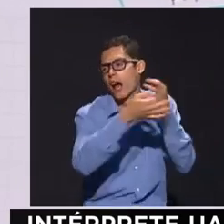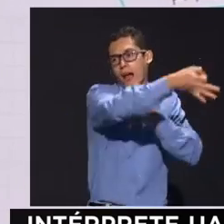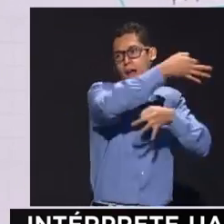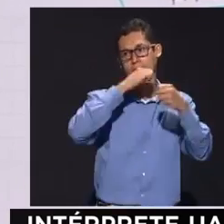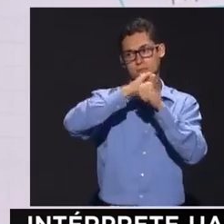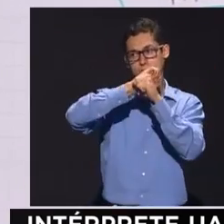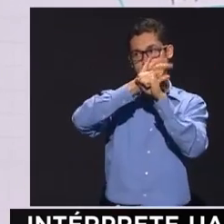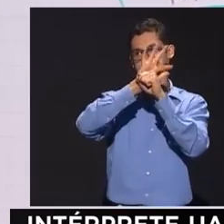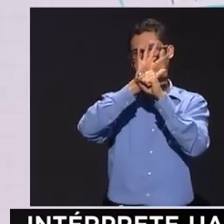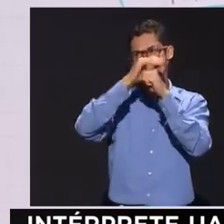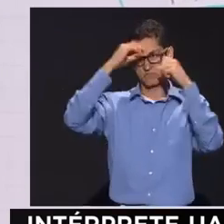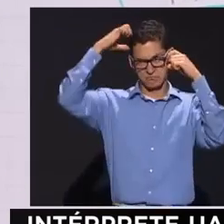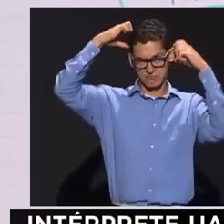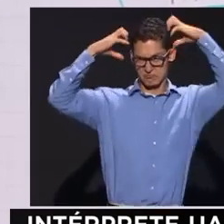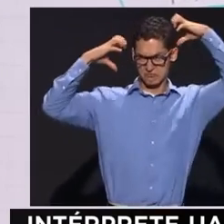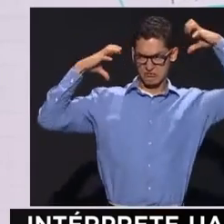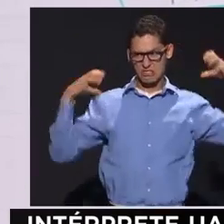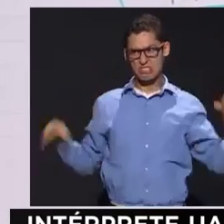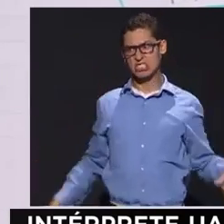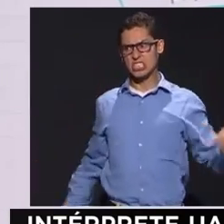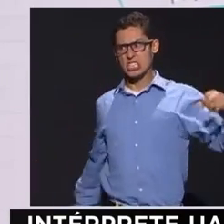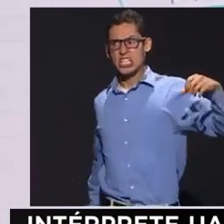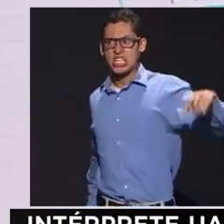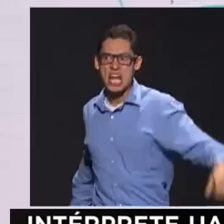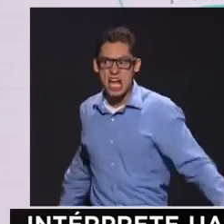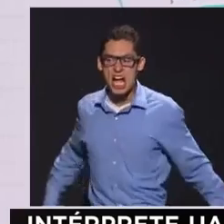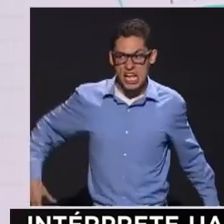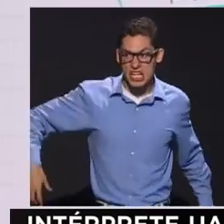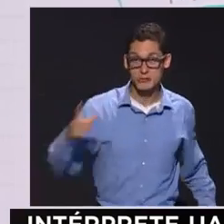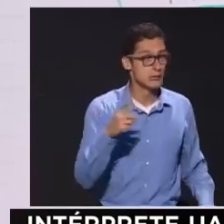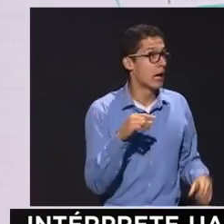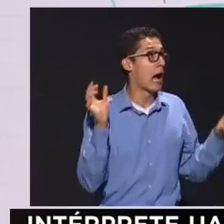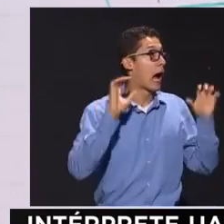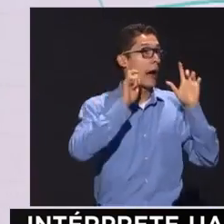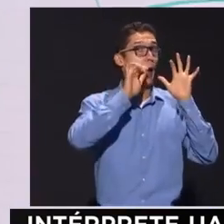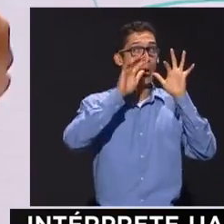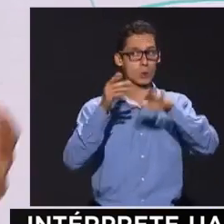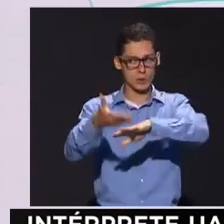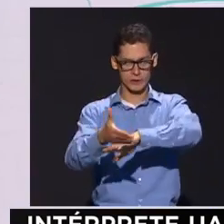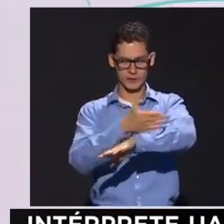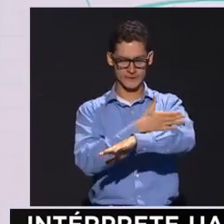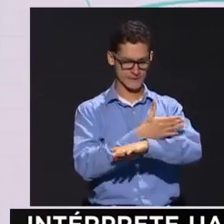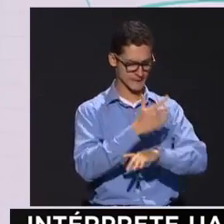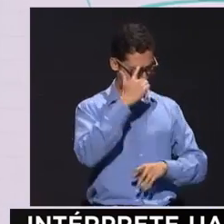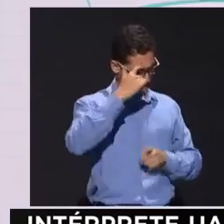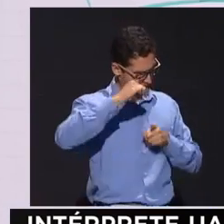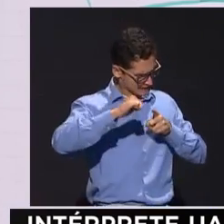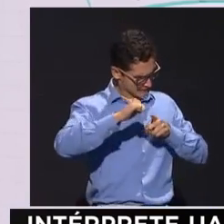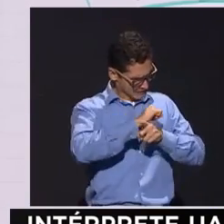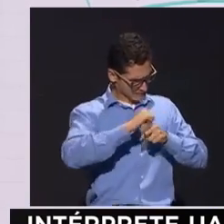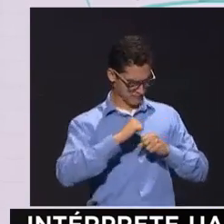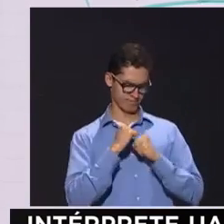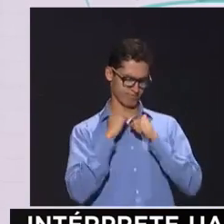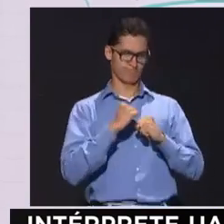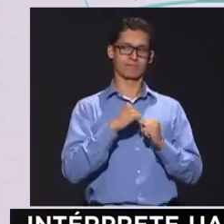mezcla hacer daño pero vamos a preparar mentalmente emocionalmente y físicamente entonces este este reto se llama faith